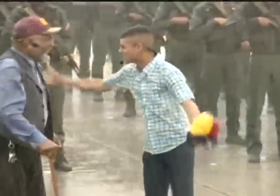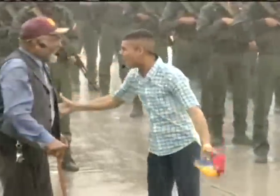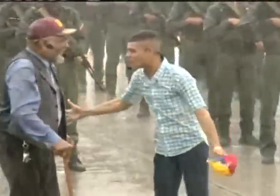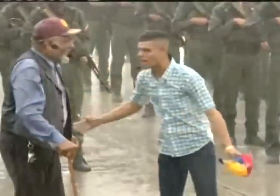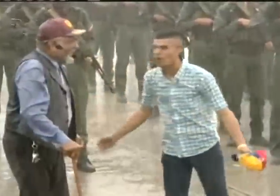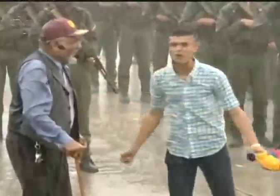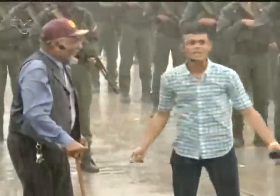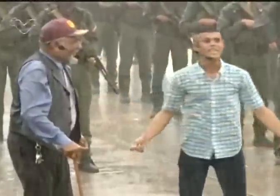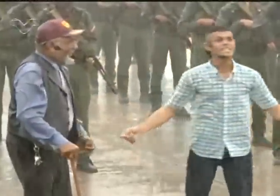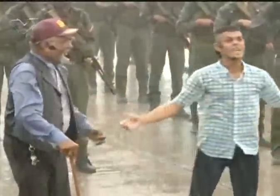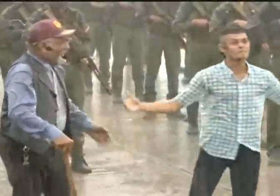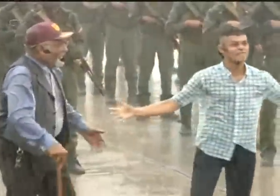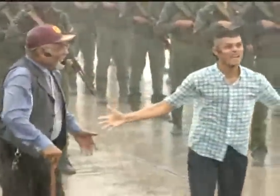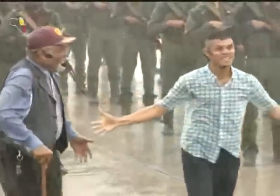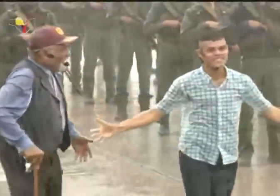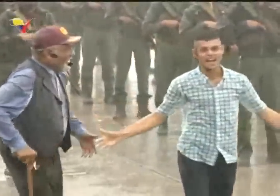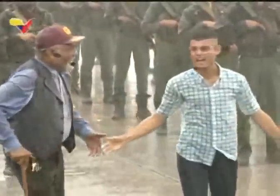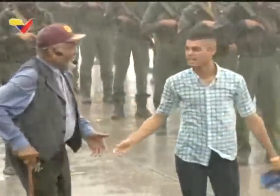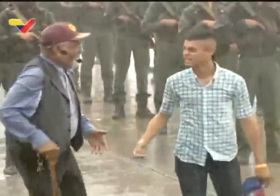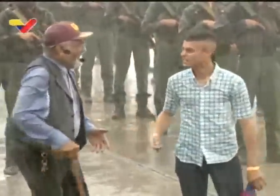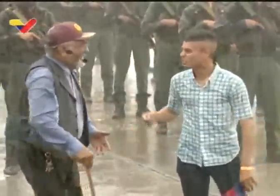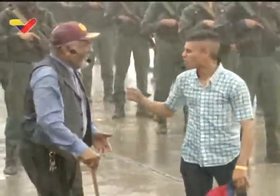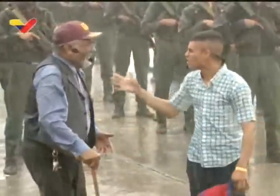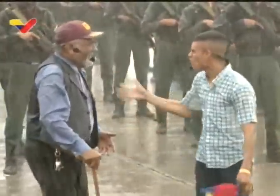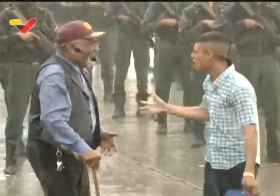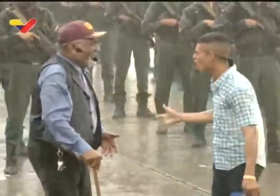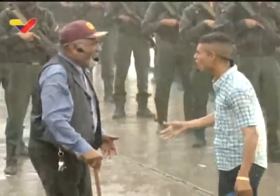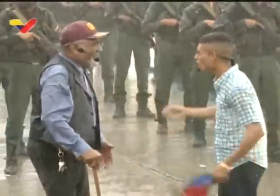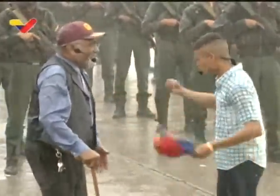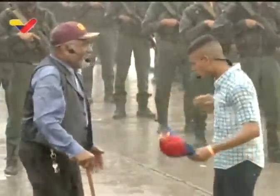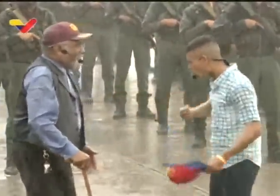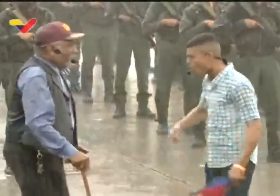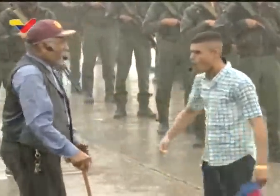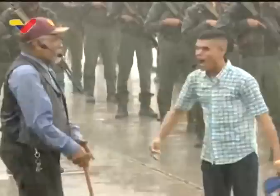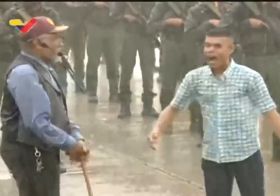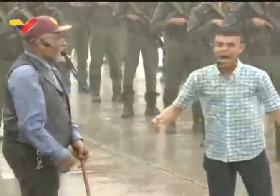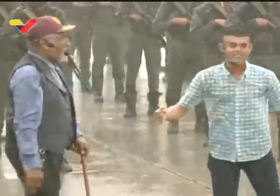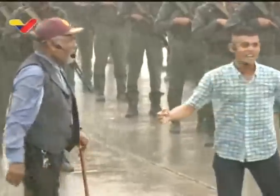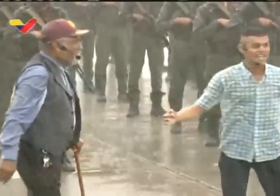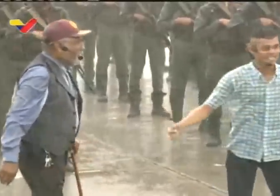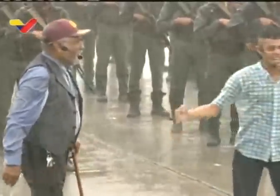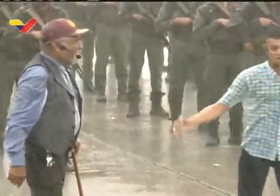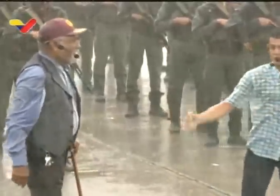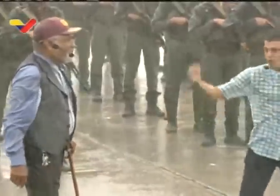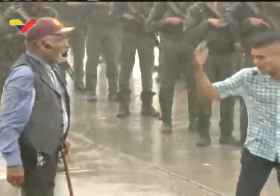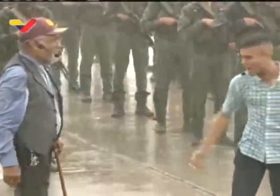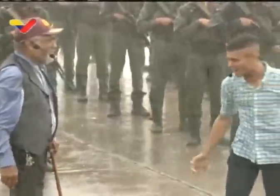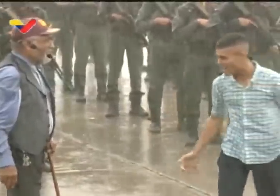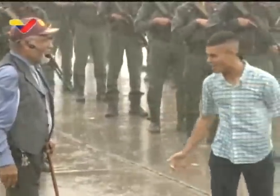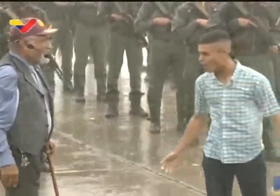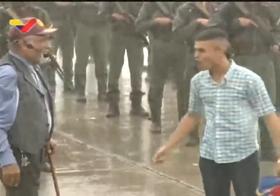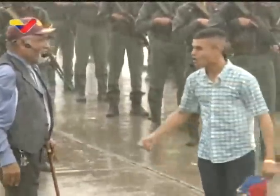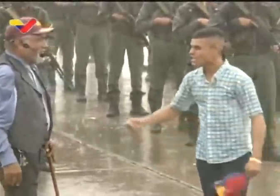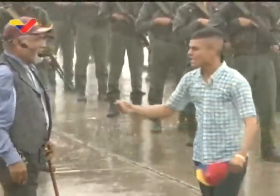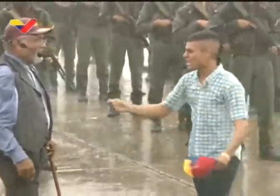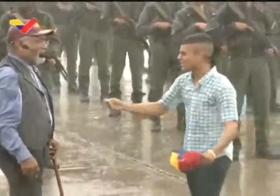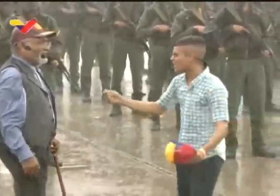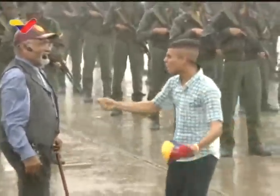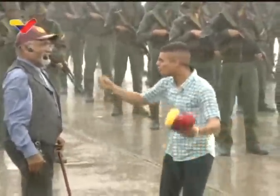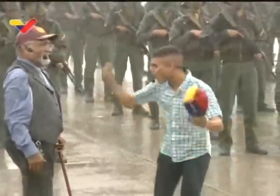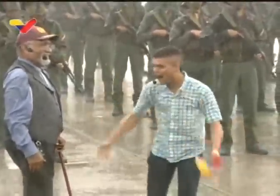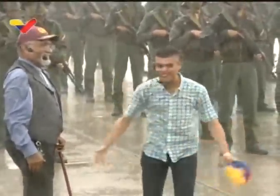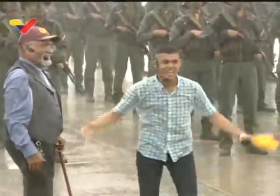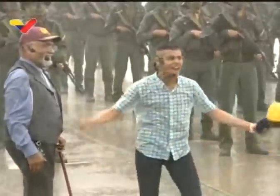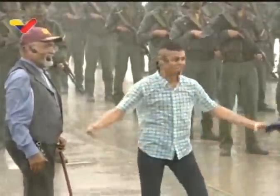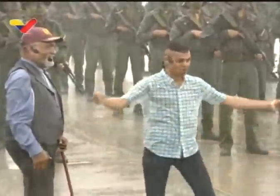con libertad, abuelo, independencia. Por eso, viejo, yo, Andrés Celedoño Caballero, quiere